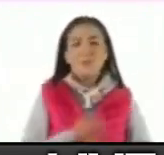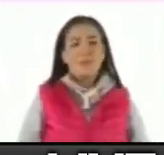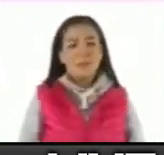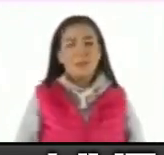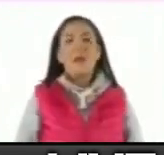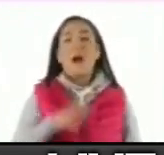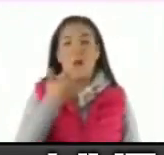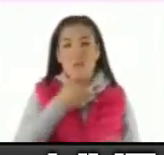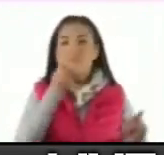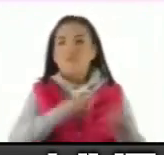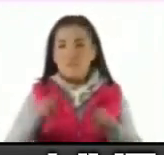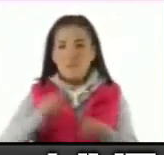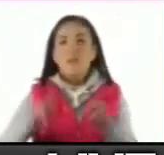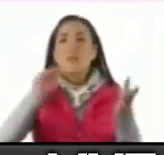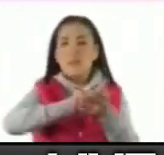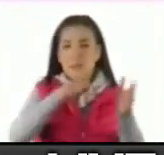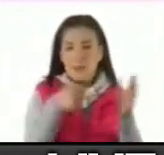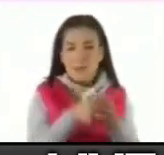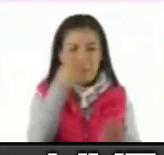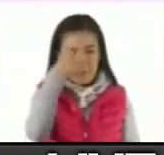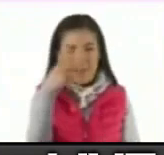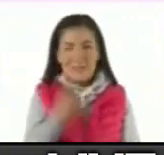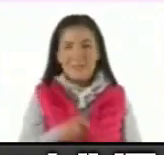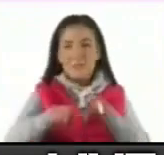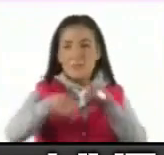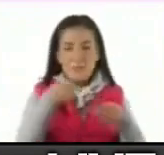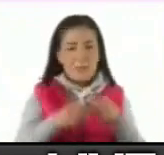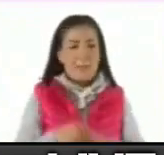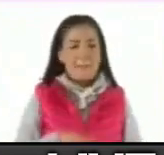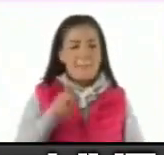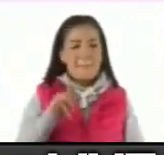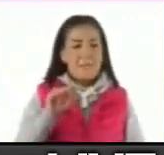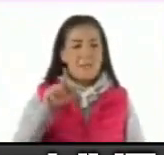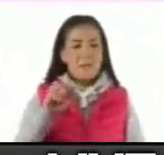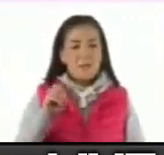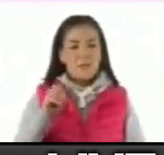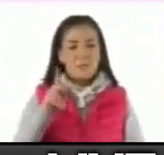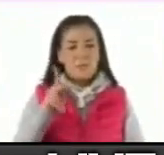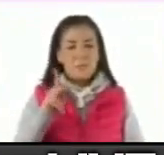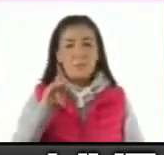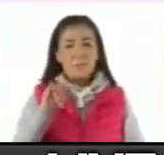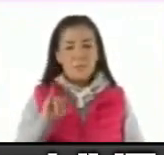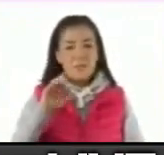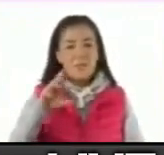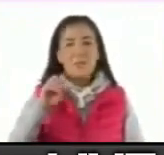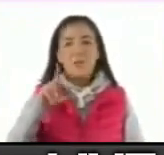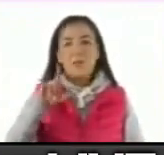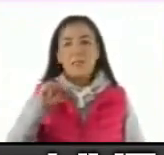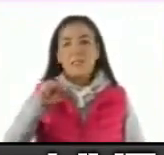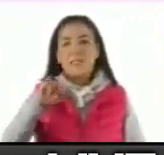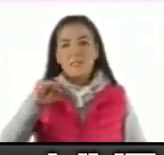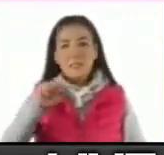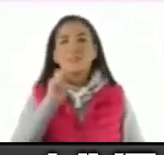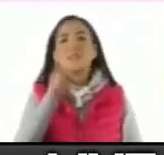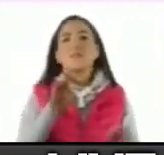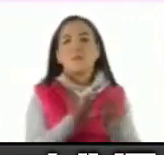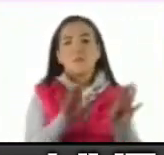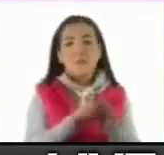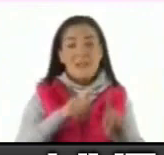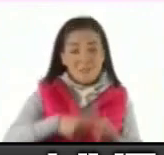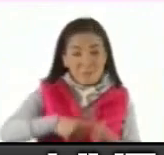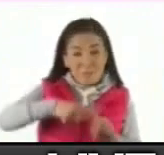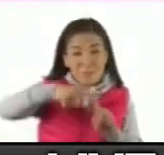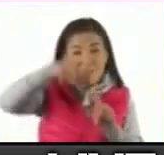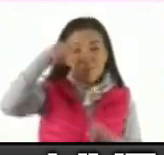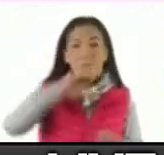diferentes técnicas en este tipo de reciclajes. La pirólisis trata de la descomposición química del plástico por medio de altas